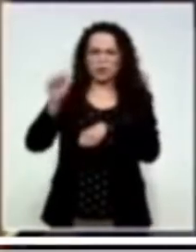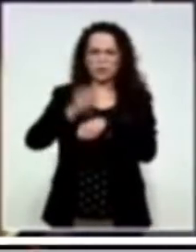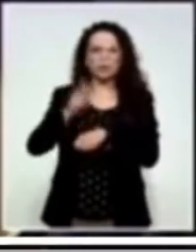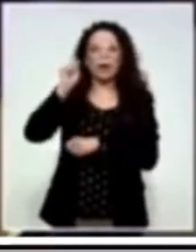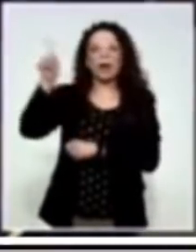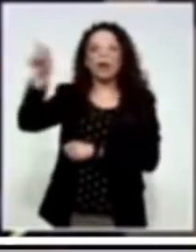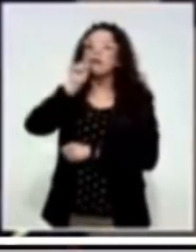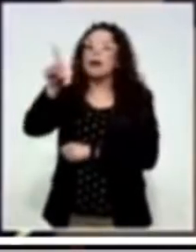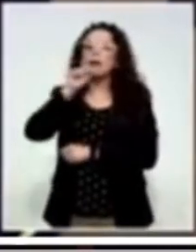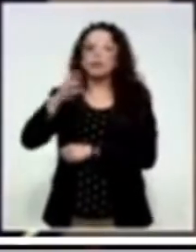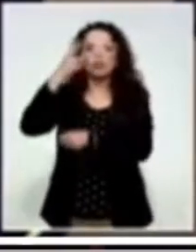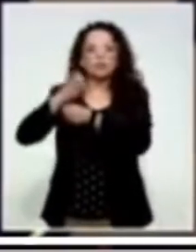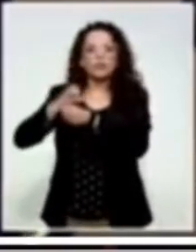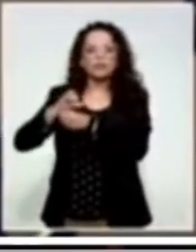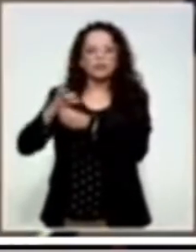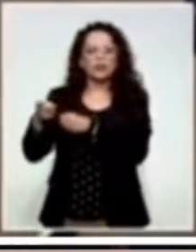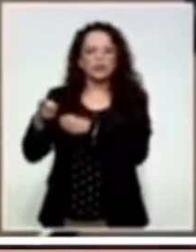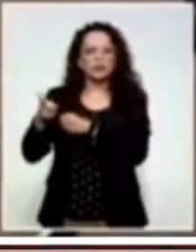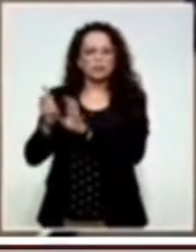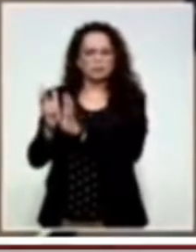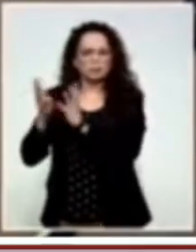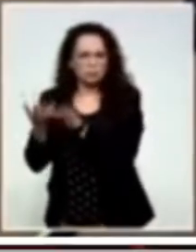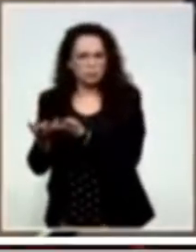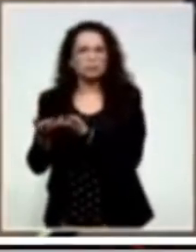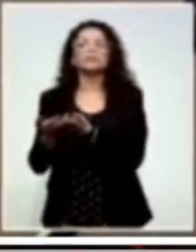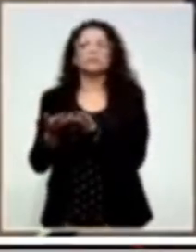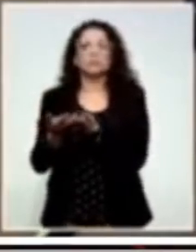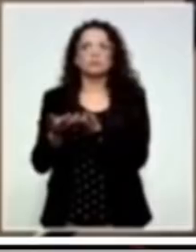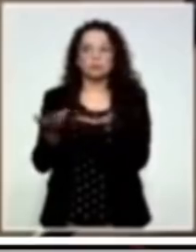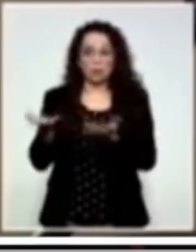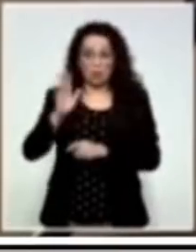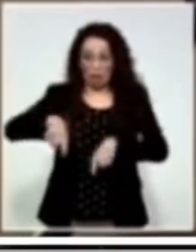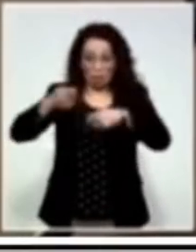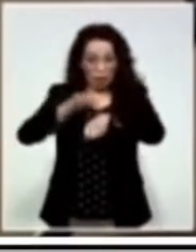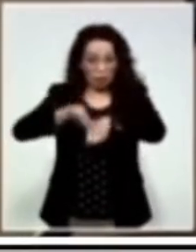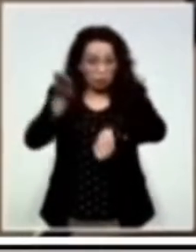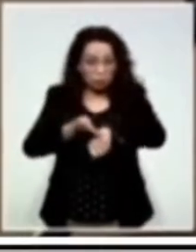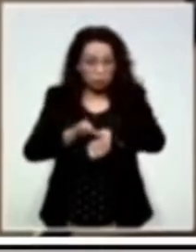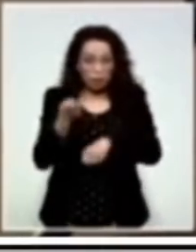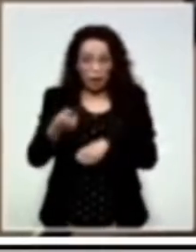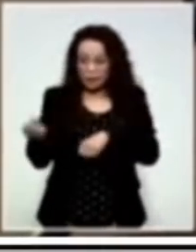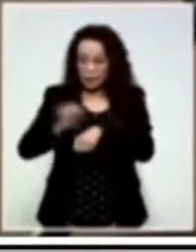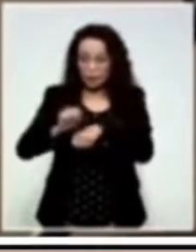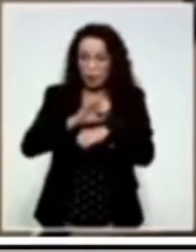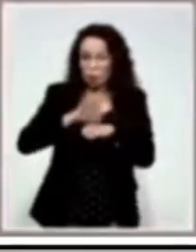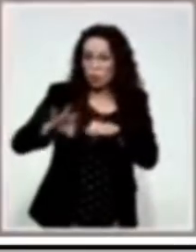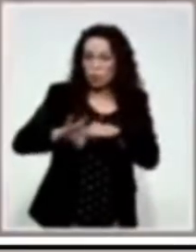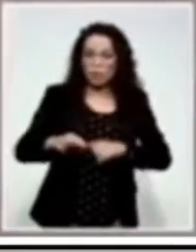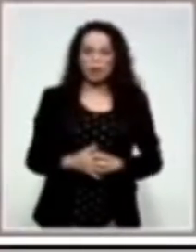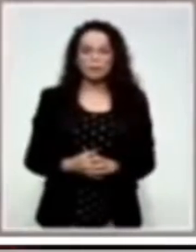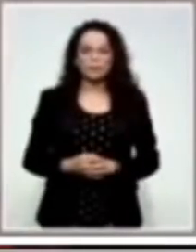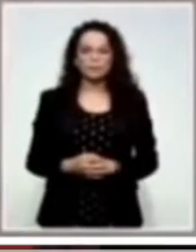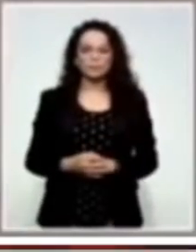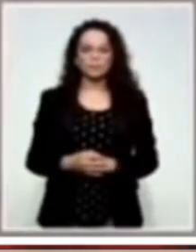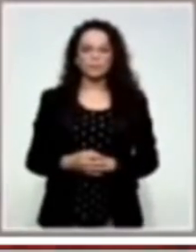Jalisco. ¿Cómo van las investigaciones? ¿Números? ¿Ha habido sanciones hacia juzgadores en las últimas semanas? Desde la última vez, desde el último